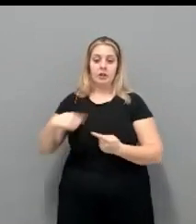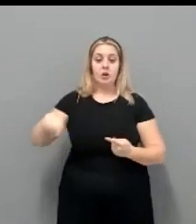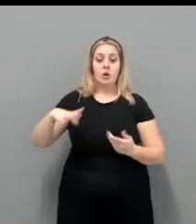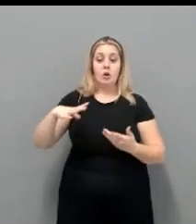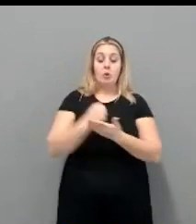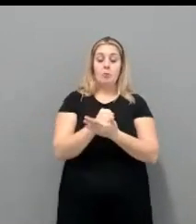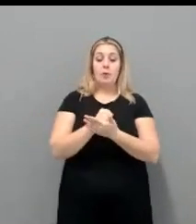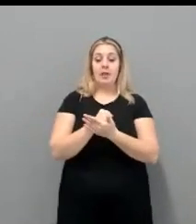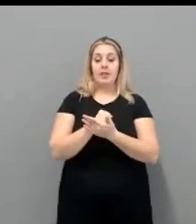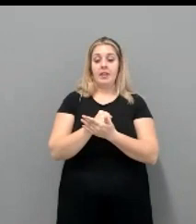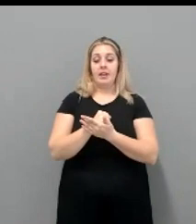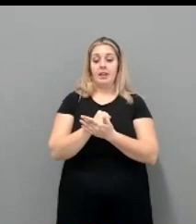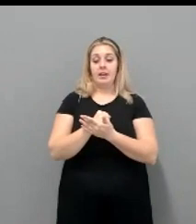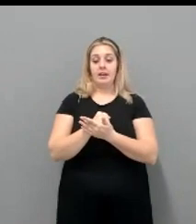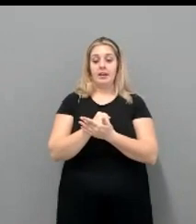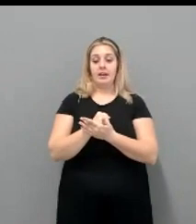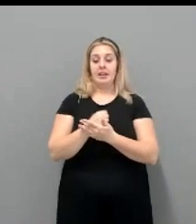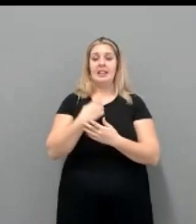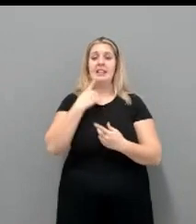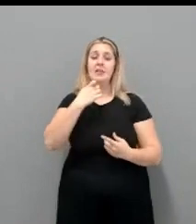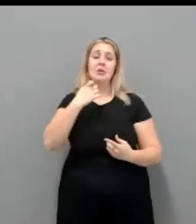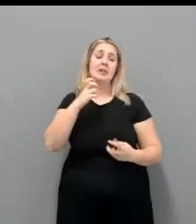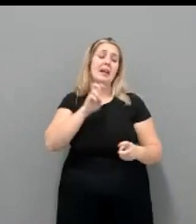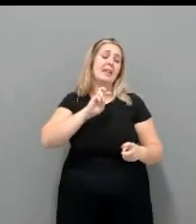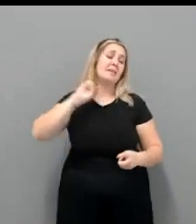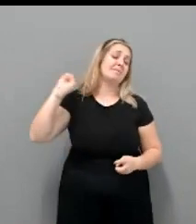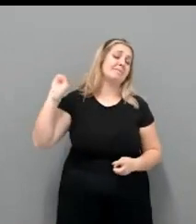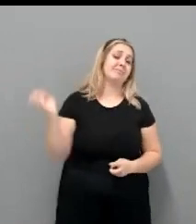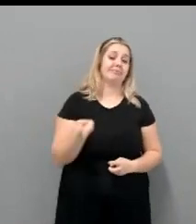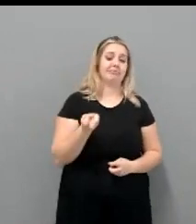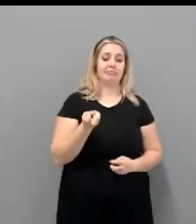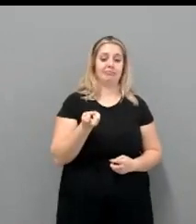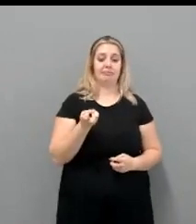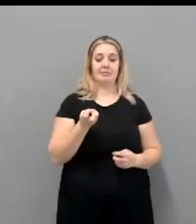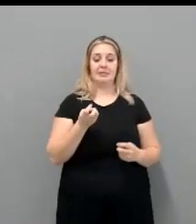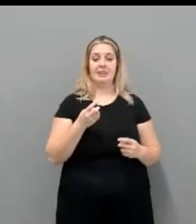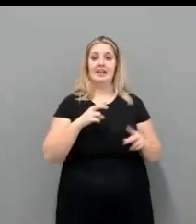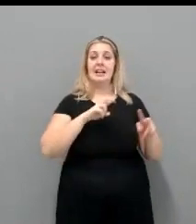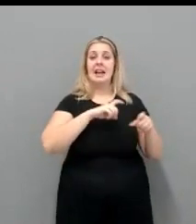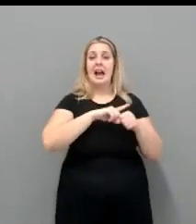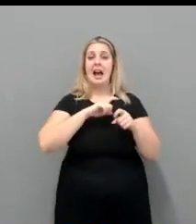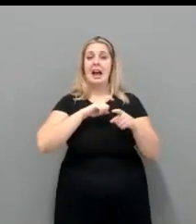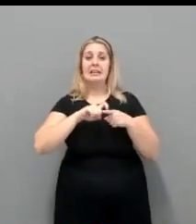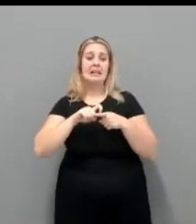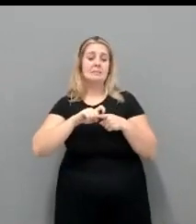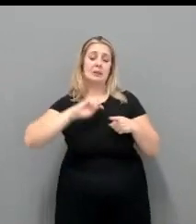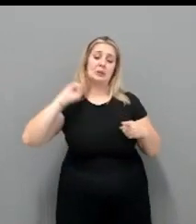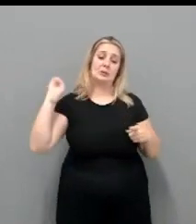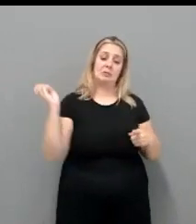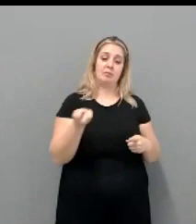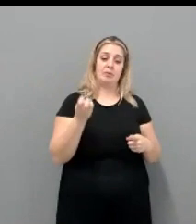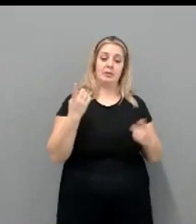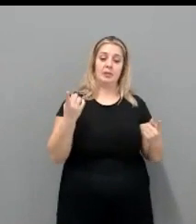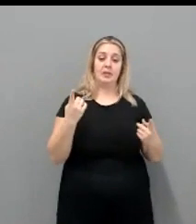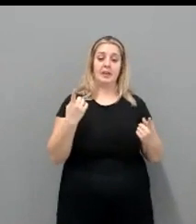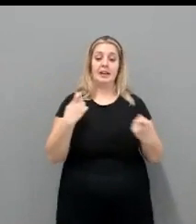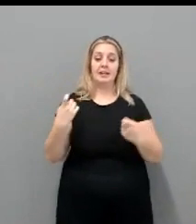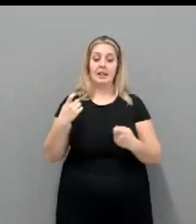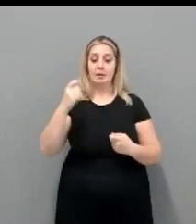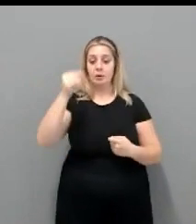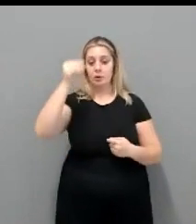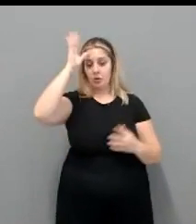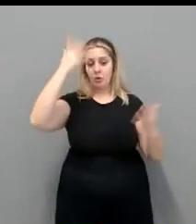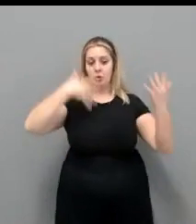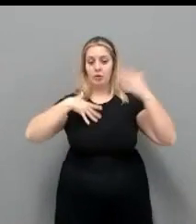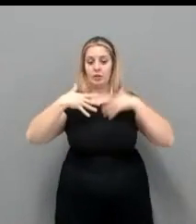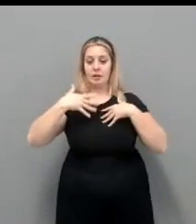coexistir múltiples dificultades de muchos, en muchos aspectos y necesitamos tener conocimientos de